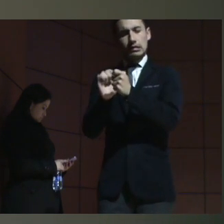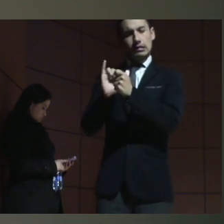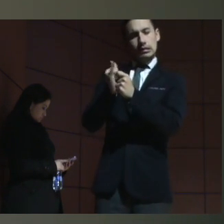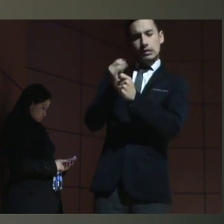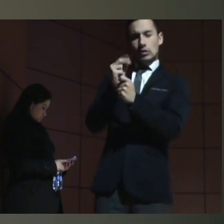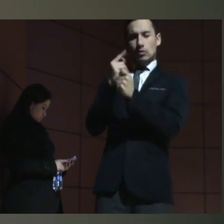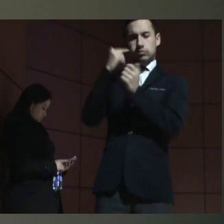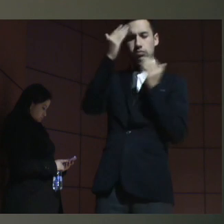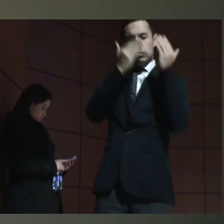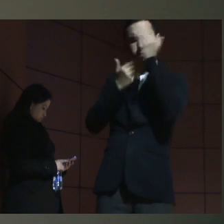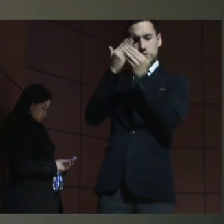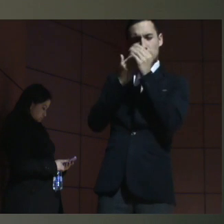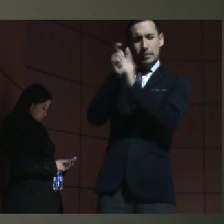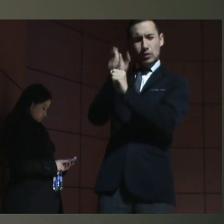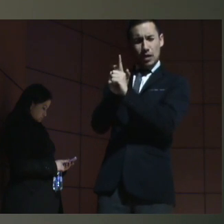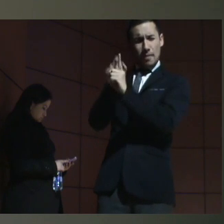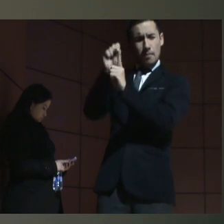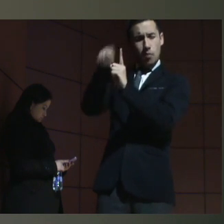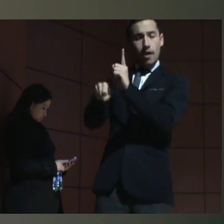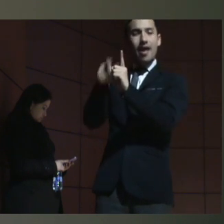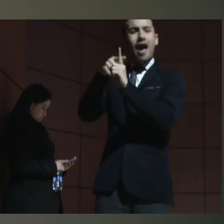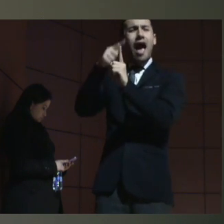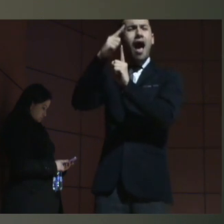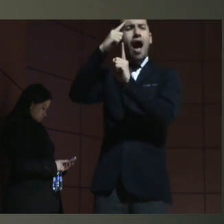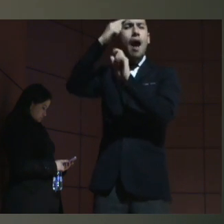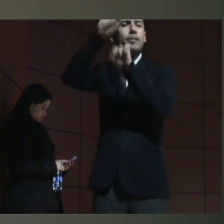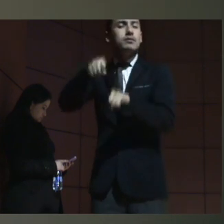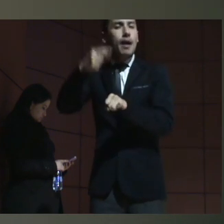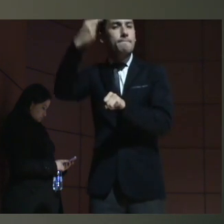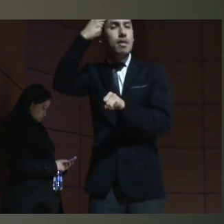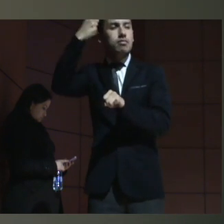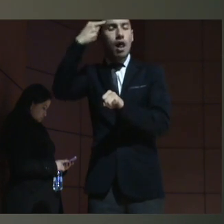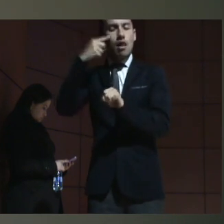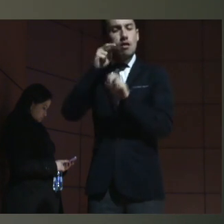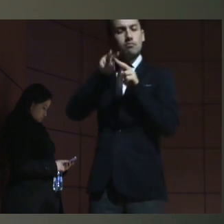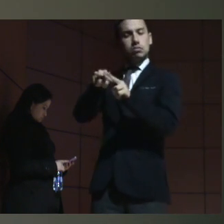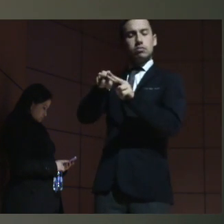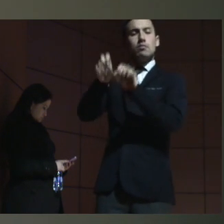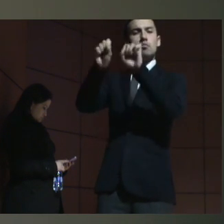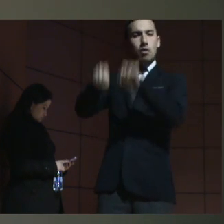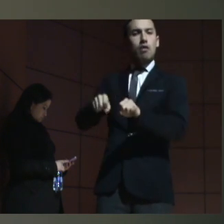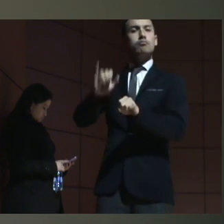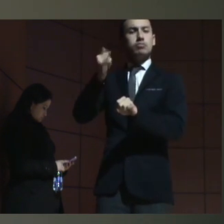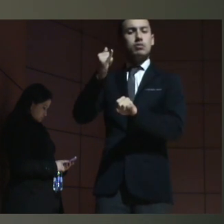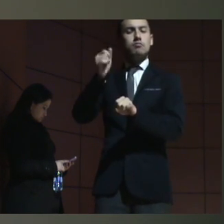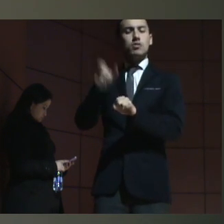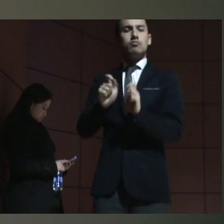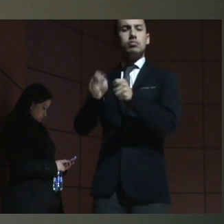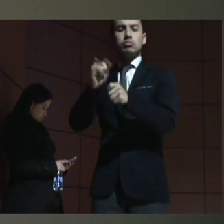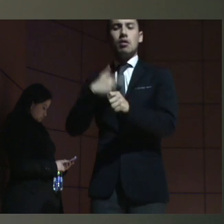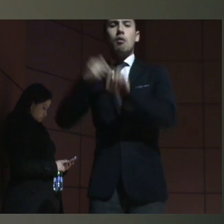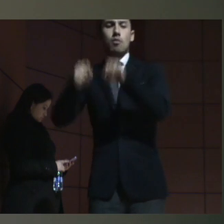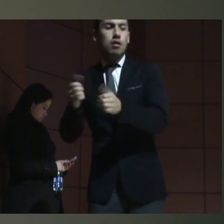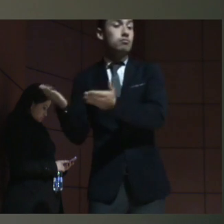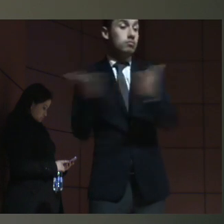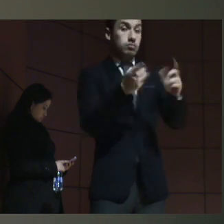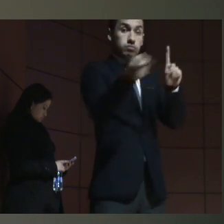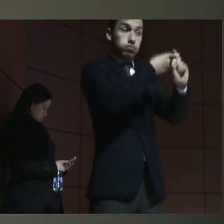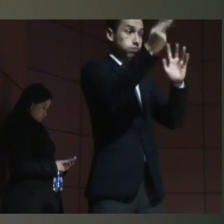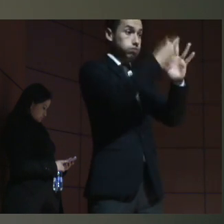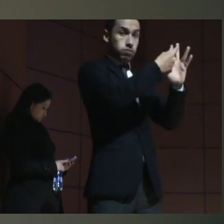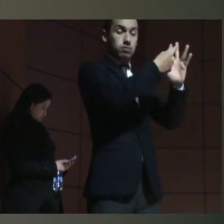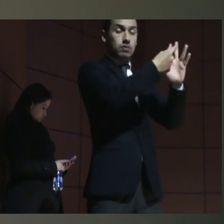cuál es el alcance de la capacidad mental para poder considerar si la persona es apta para contraer